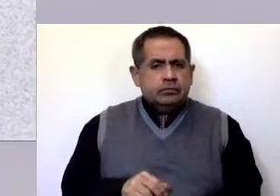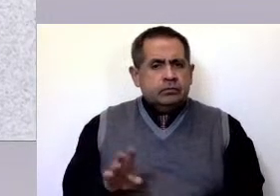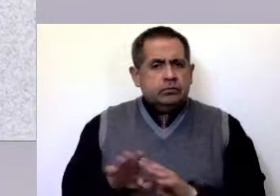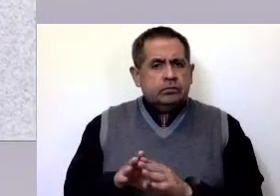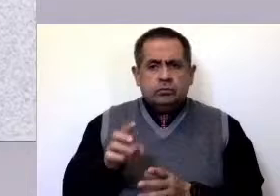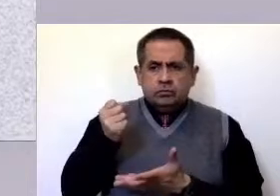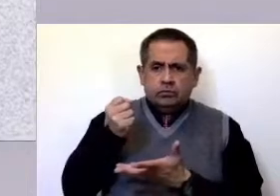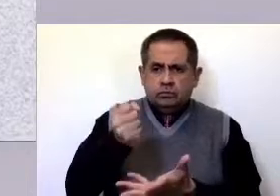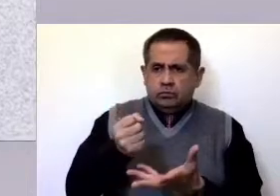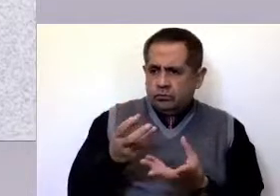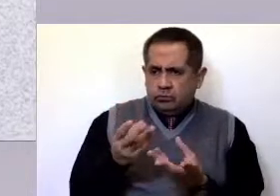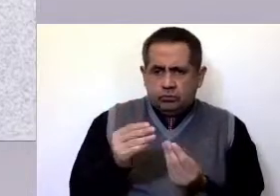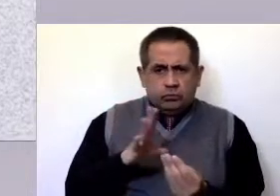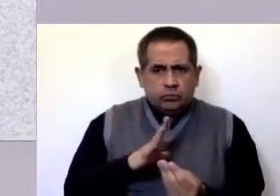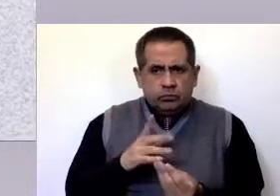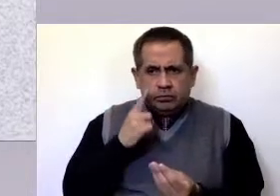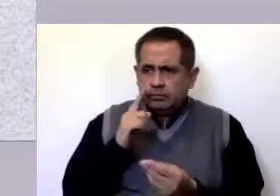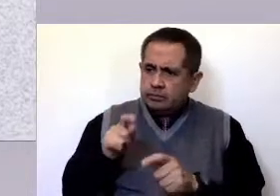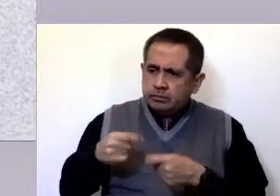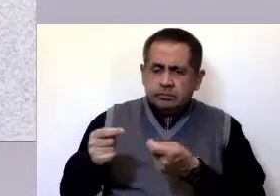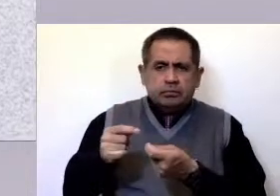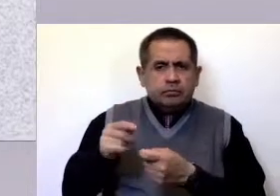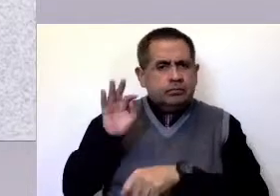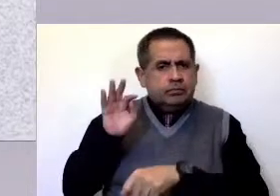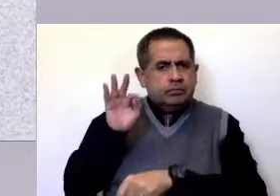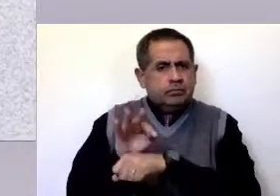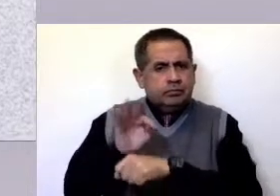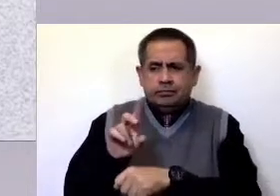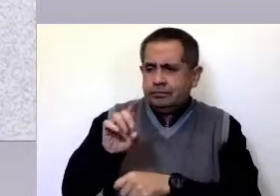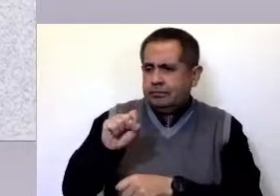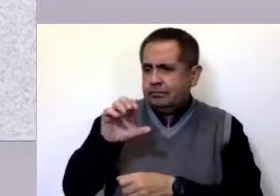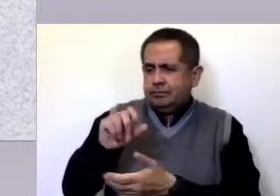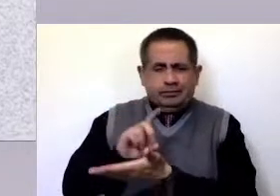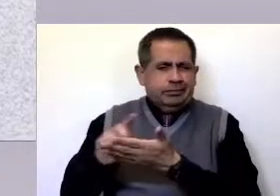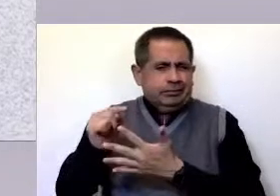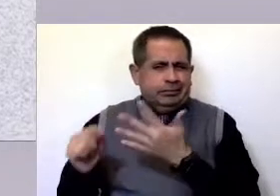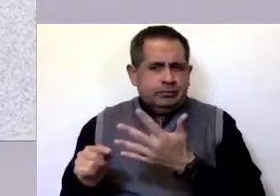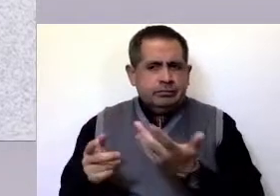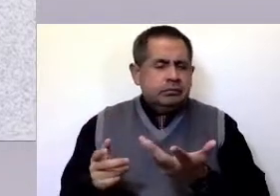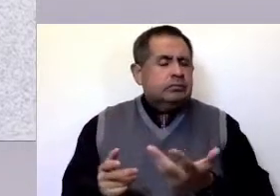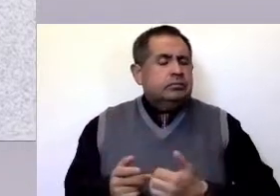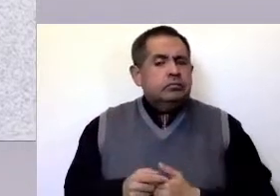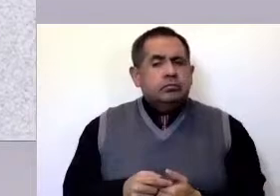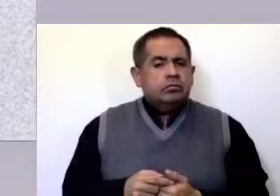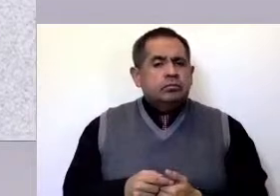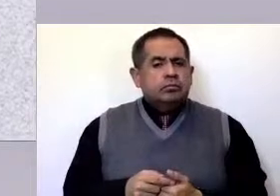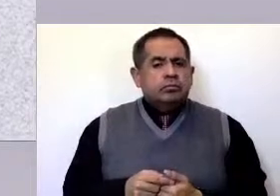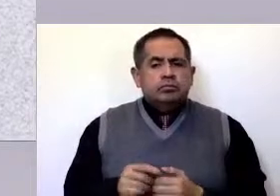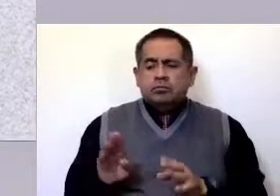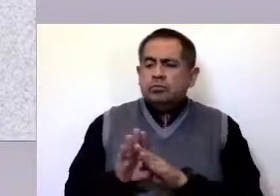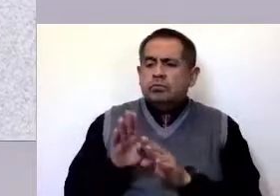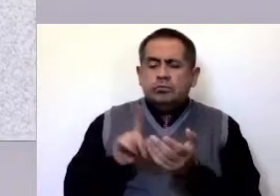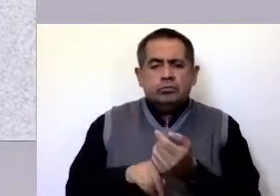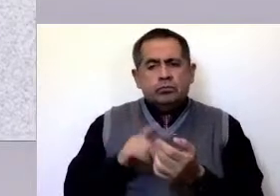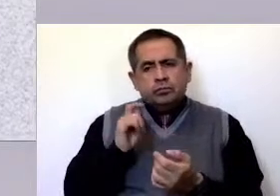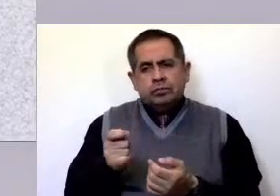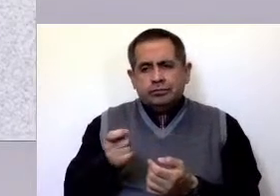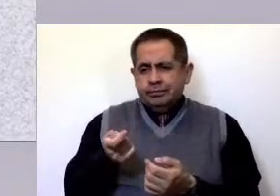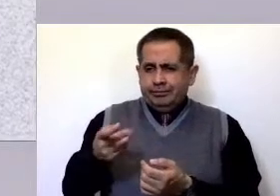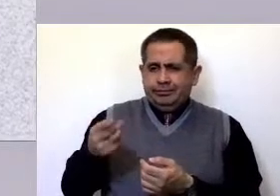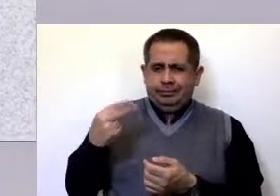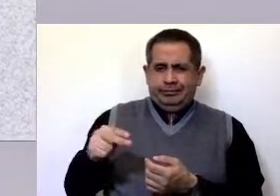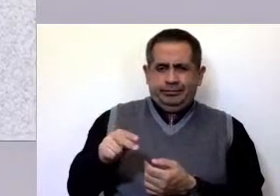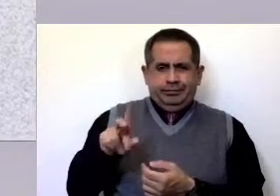los desca estimo de interés en cuanto a la mira de la eficacia de estos derechos denominados desca en